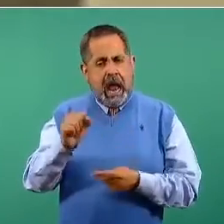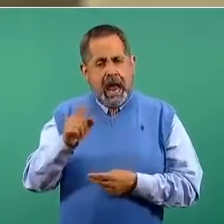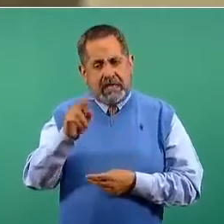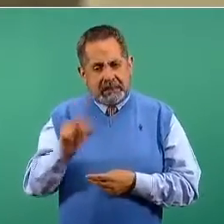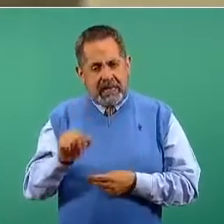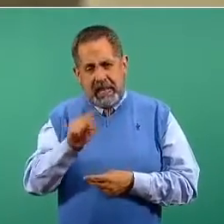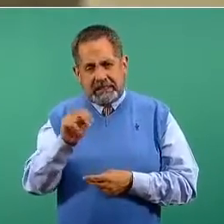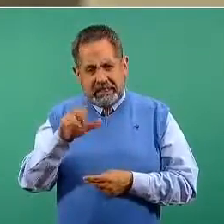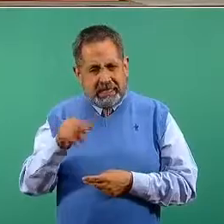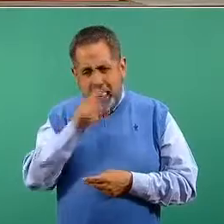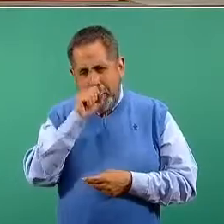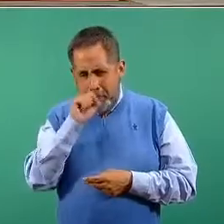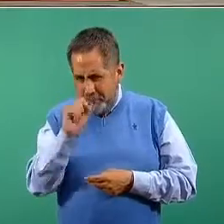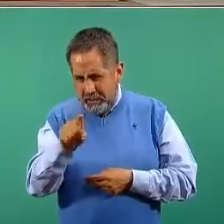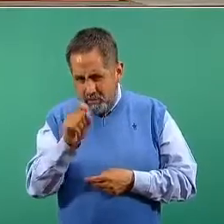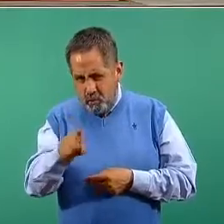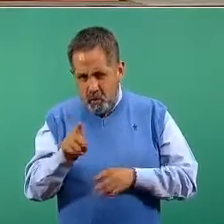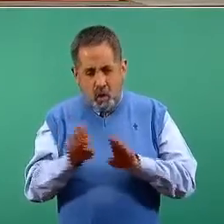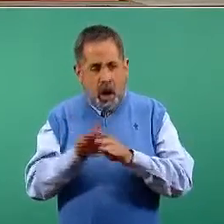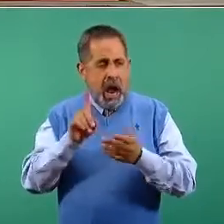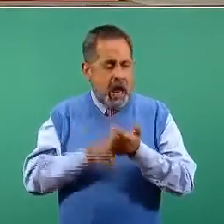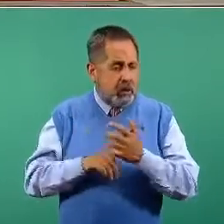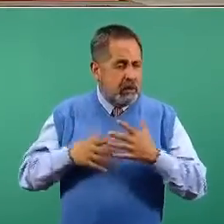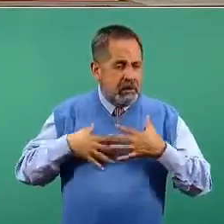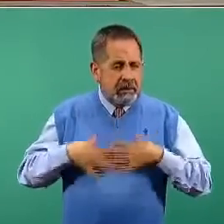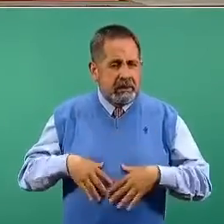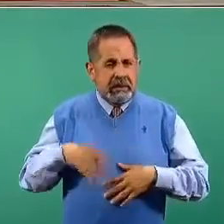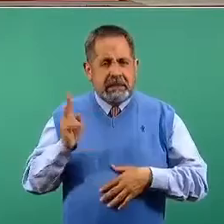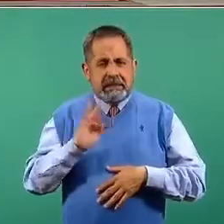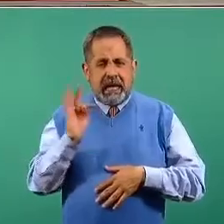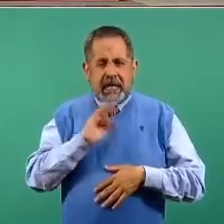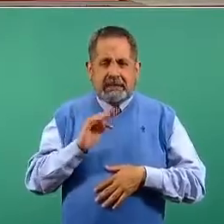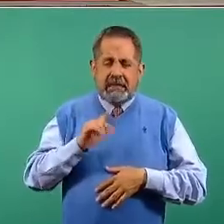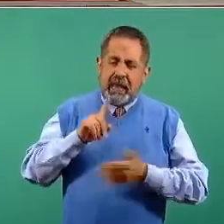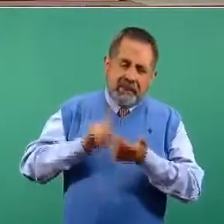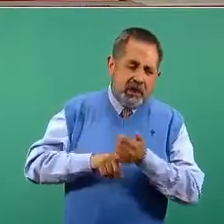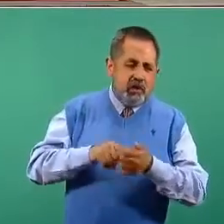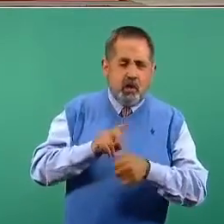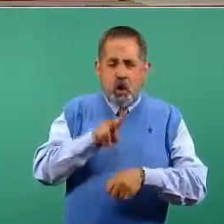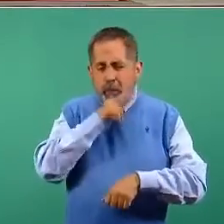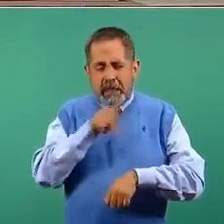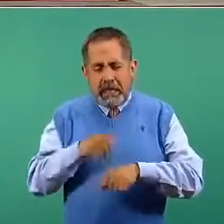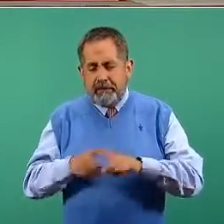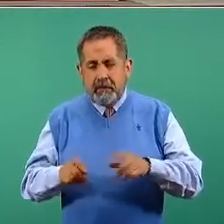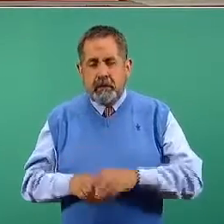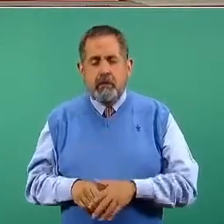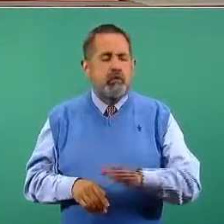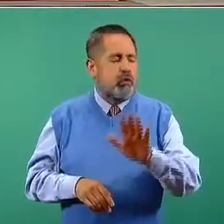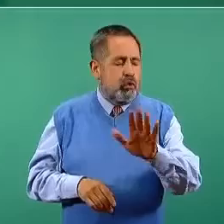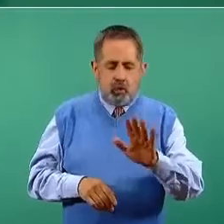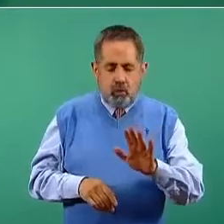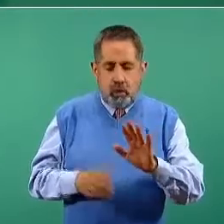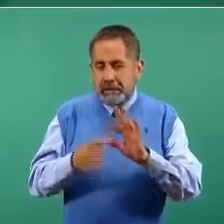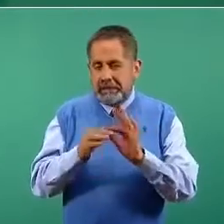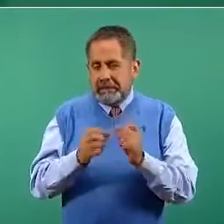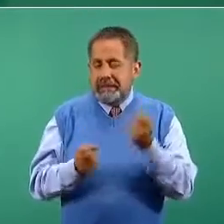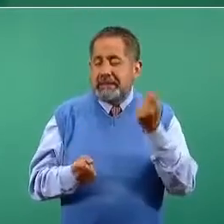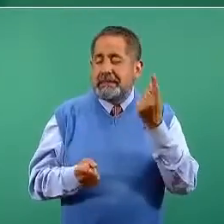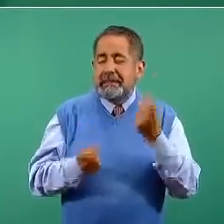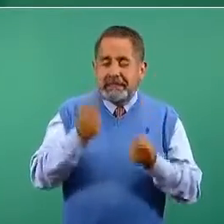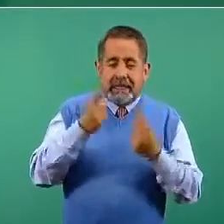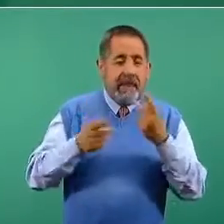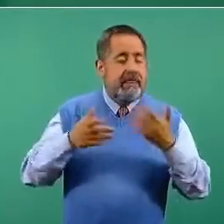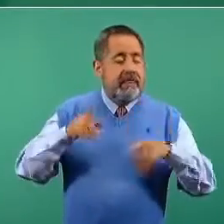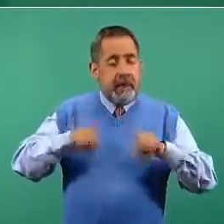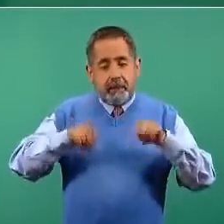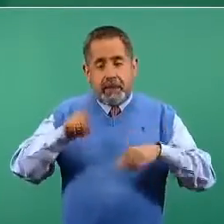mismo con personas que están en riesgo de trombosis? Son casos muy seleccionados y en la entrevista que